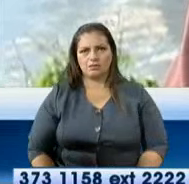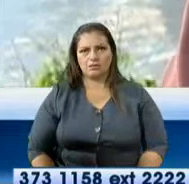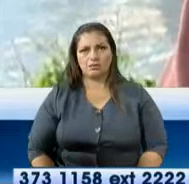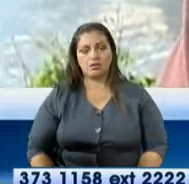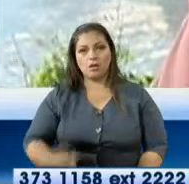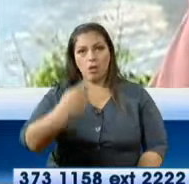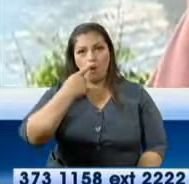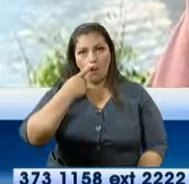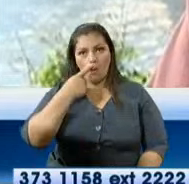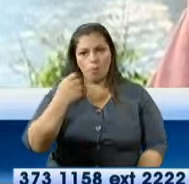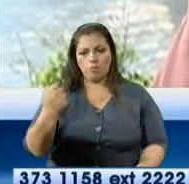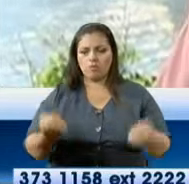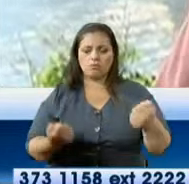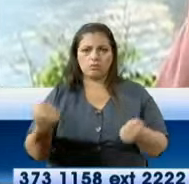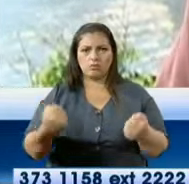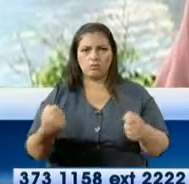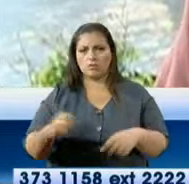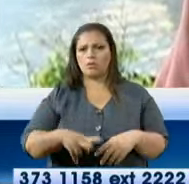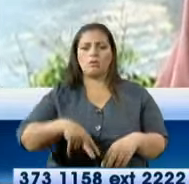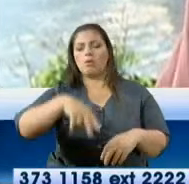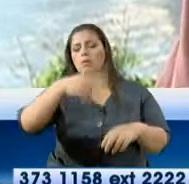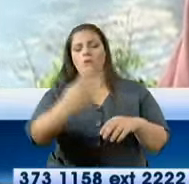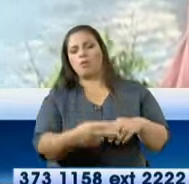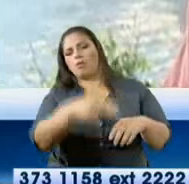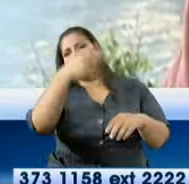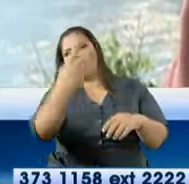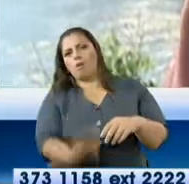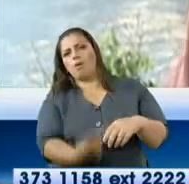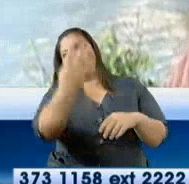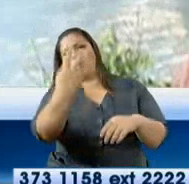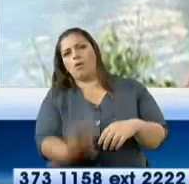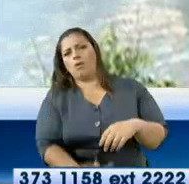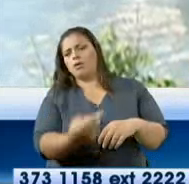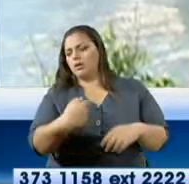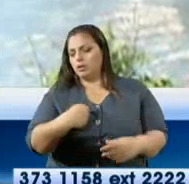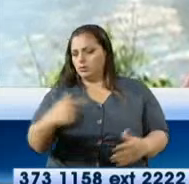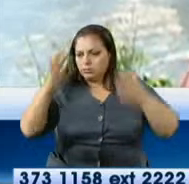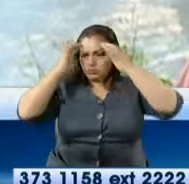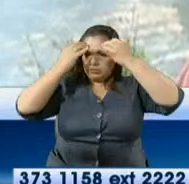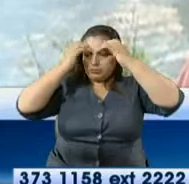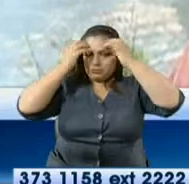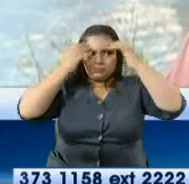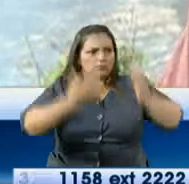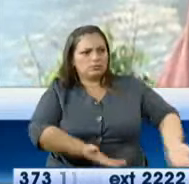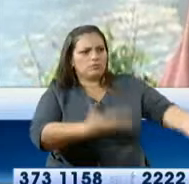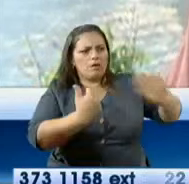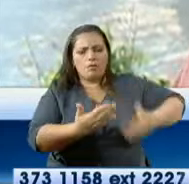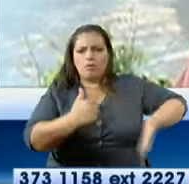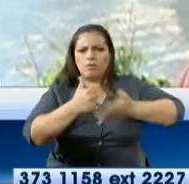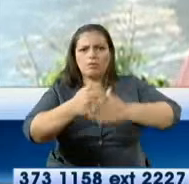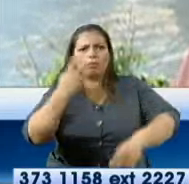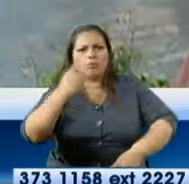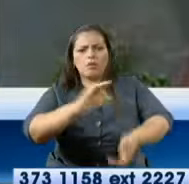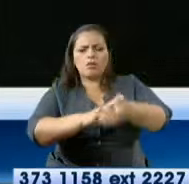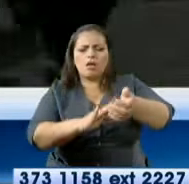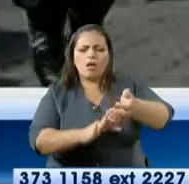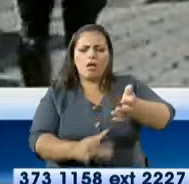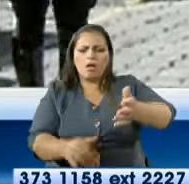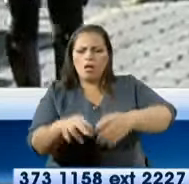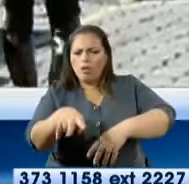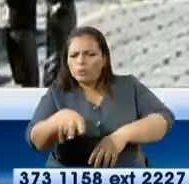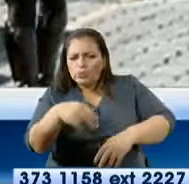el chofer estaba colgado. Entonces yo estaba nerviosa, yo lo único que dije a la gente que por favor le ayude a sacar, porque como estaba sangrando, de ahí empezaron a sacarlo.